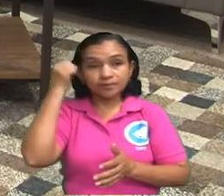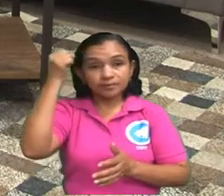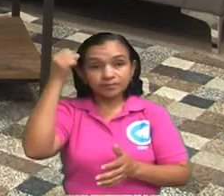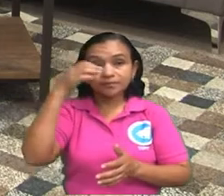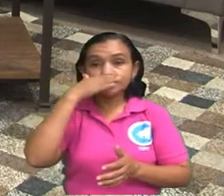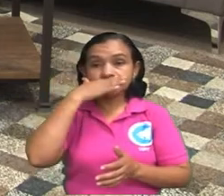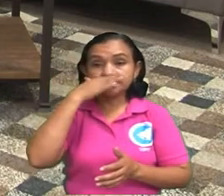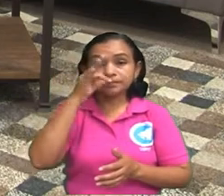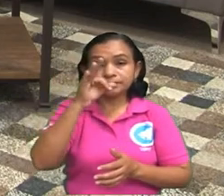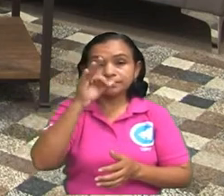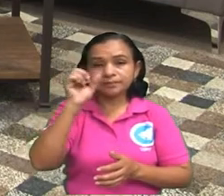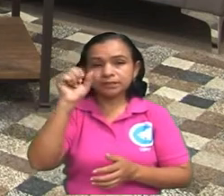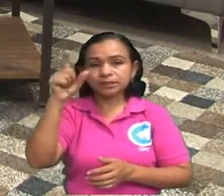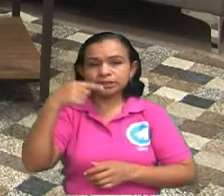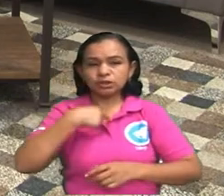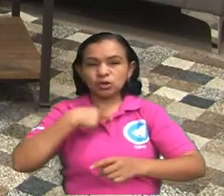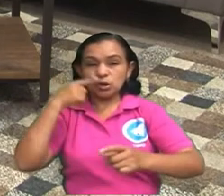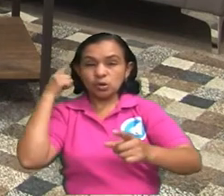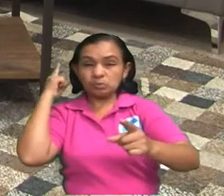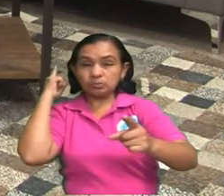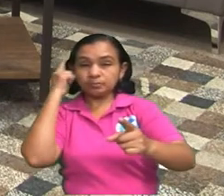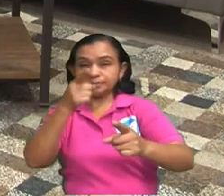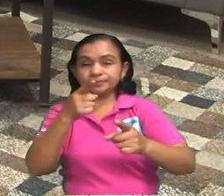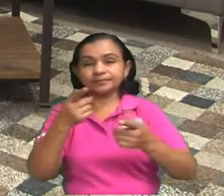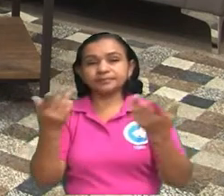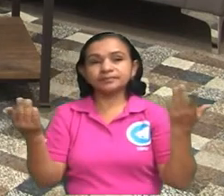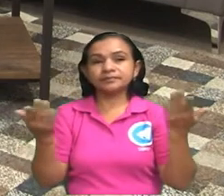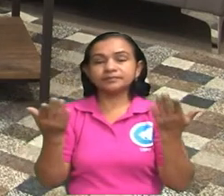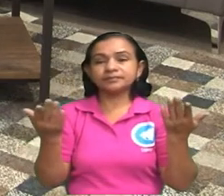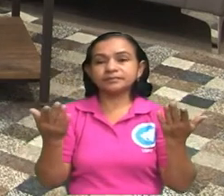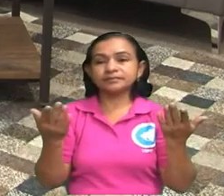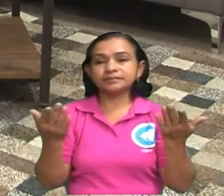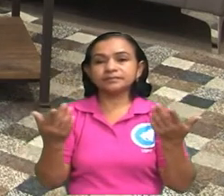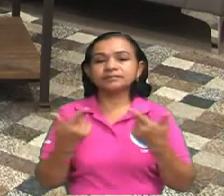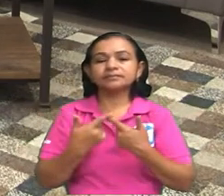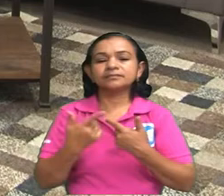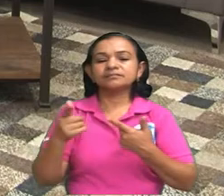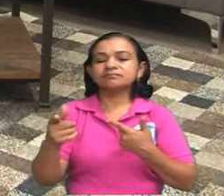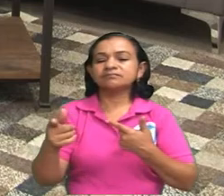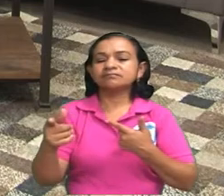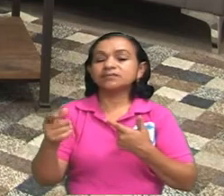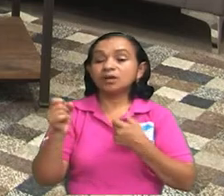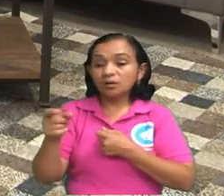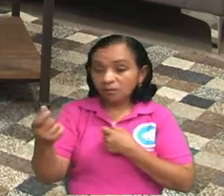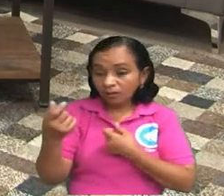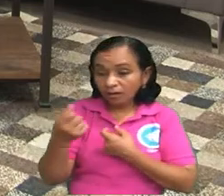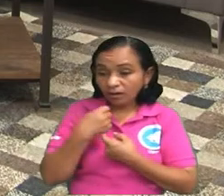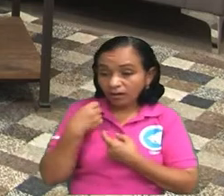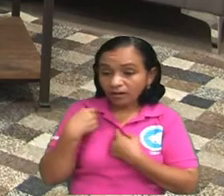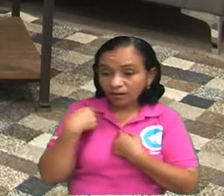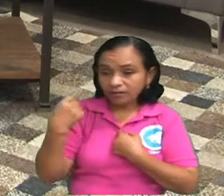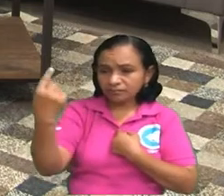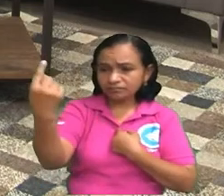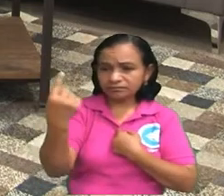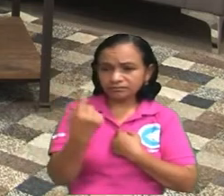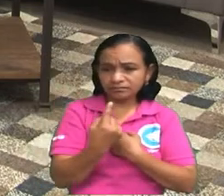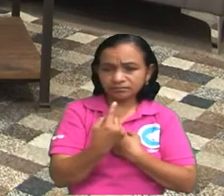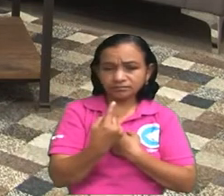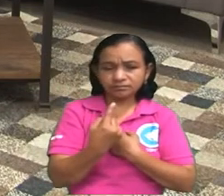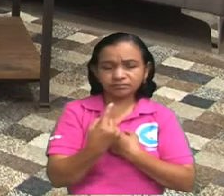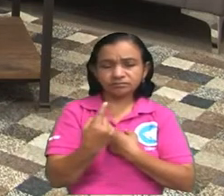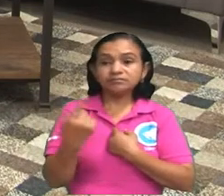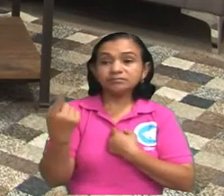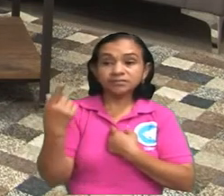me voy a vengar. Me voy a vengar. ¿Y cuál fue la venganza de él? Dejarlo libre. Sí, porque o sea, dice que se lo llevaron. Y se lo llevaron frente